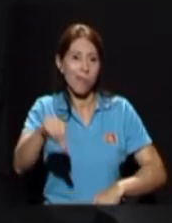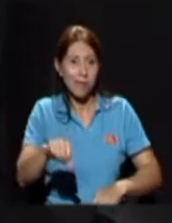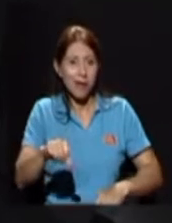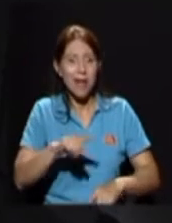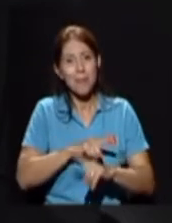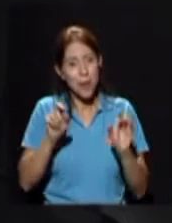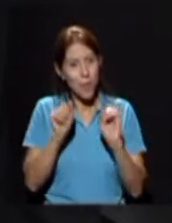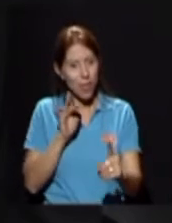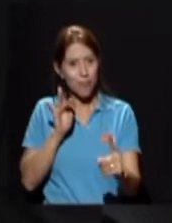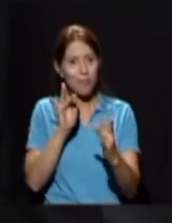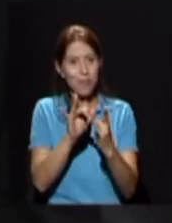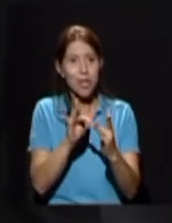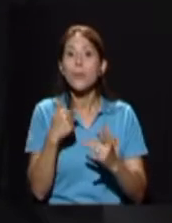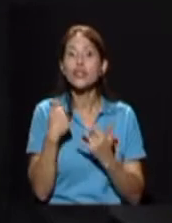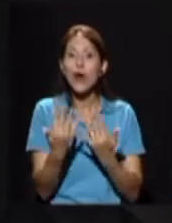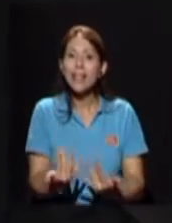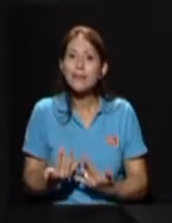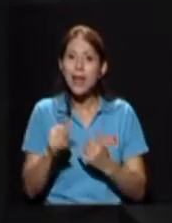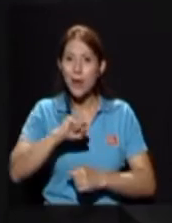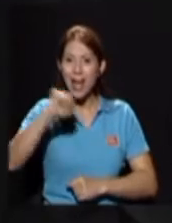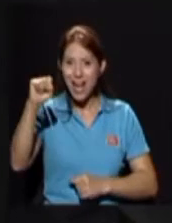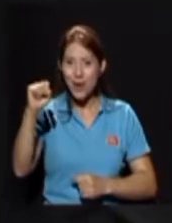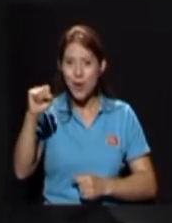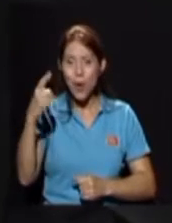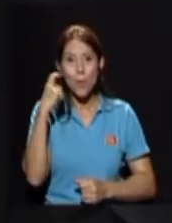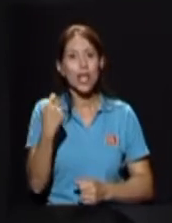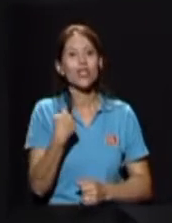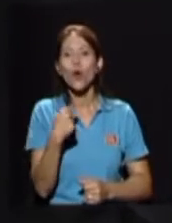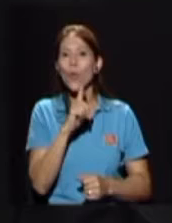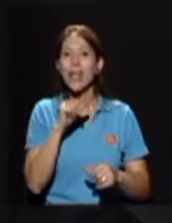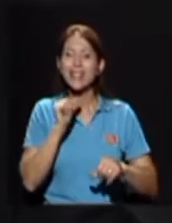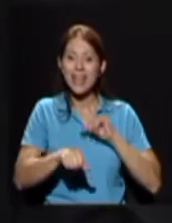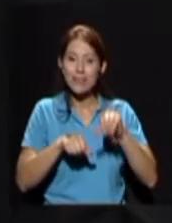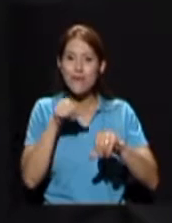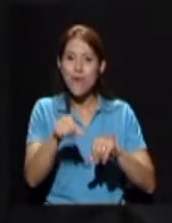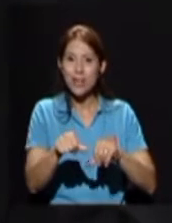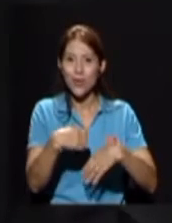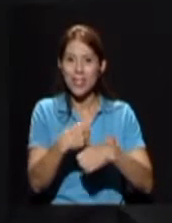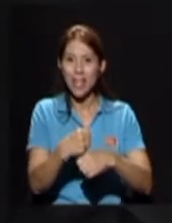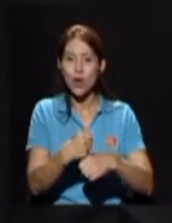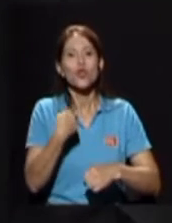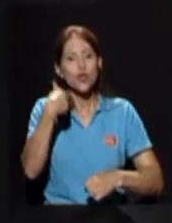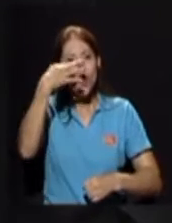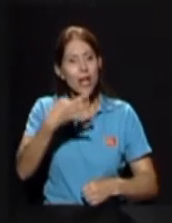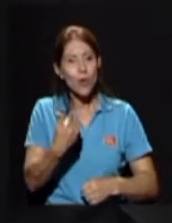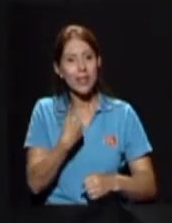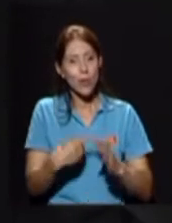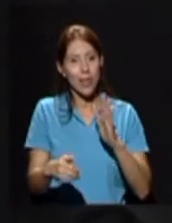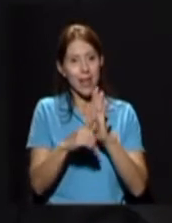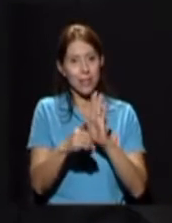porque no voy a hacer el esfuerzo de hacer el trámite si no creo que tengo derecho a algo que no estoy obteniendo del